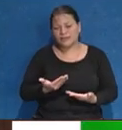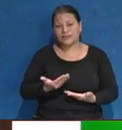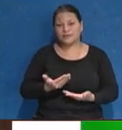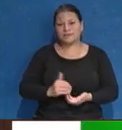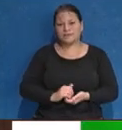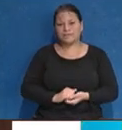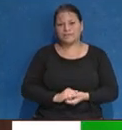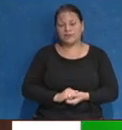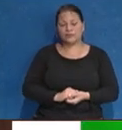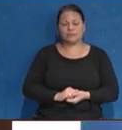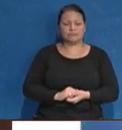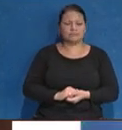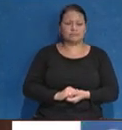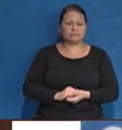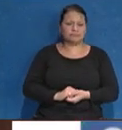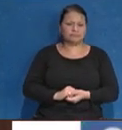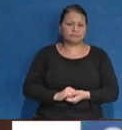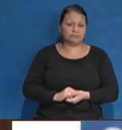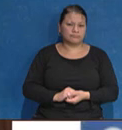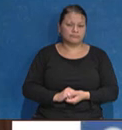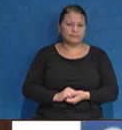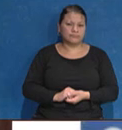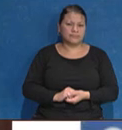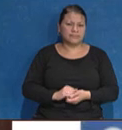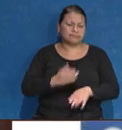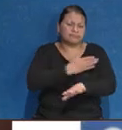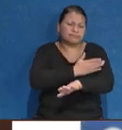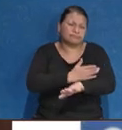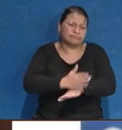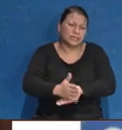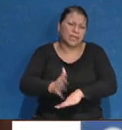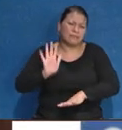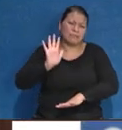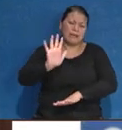mucho tiempo amenazada, mucho tiempo, y que me pasara esto,